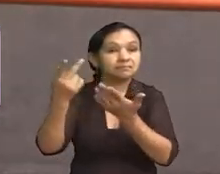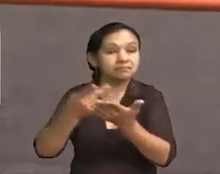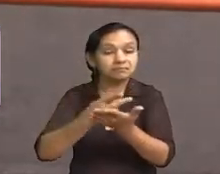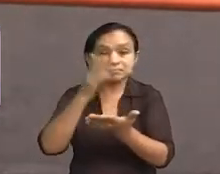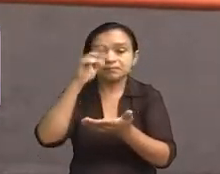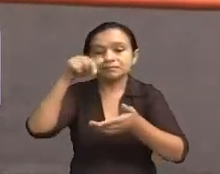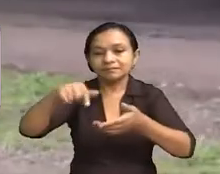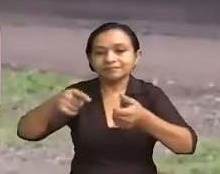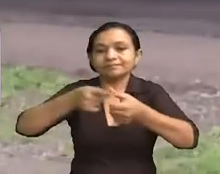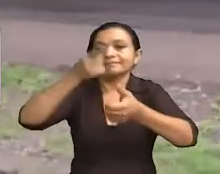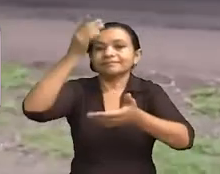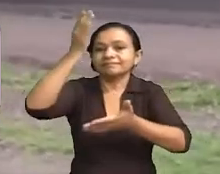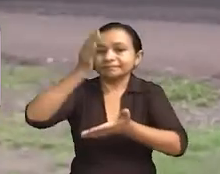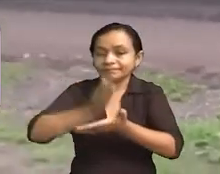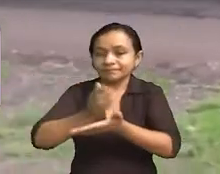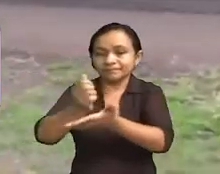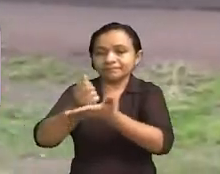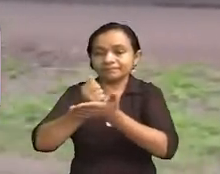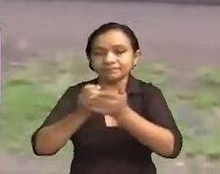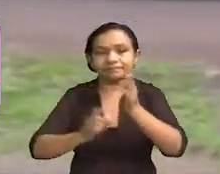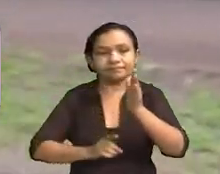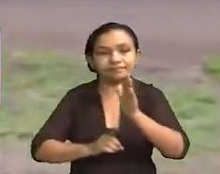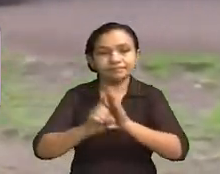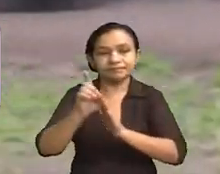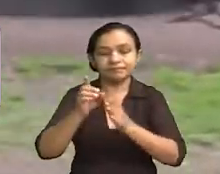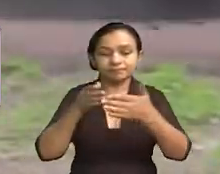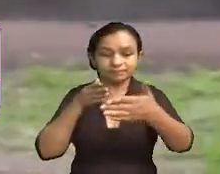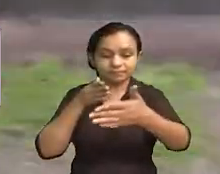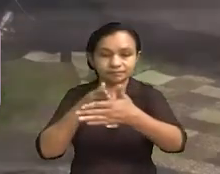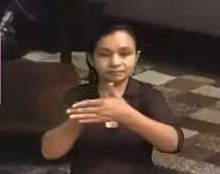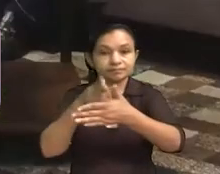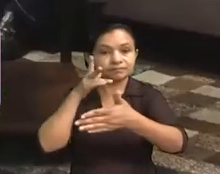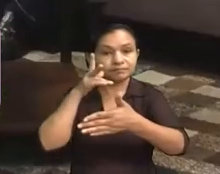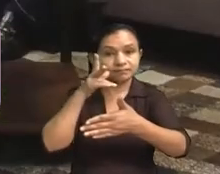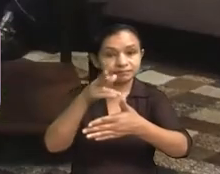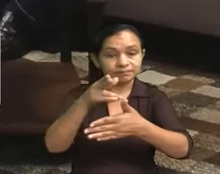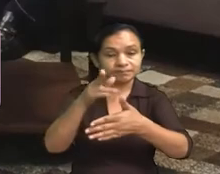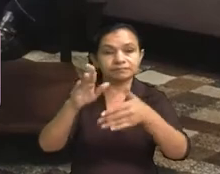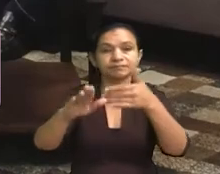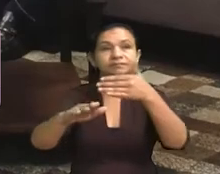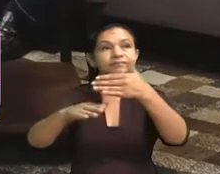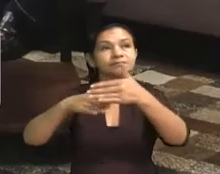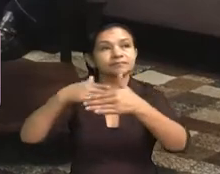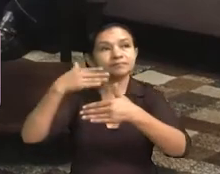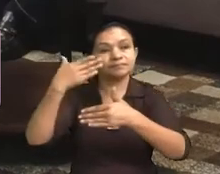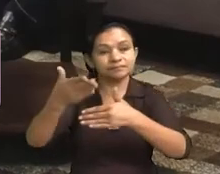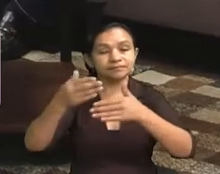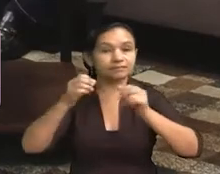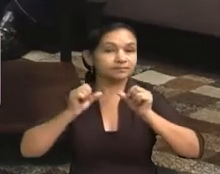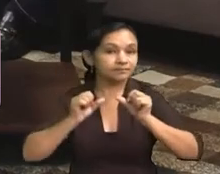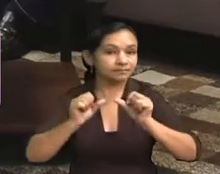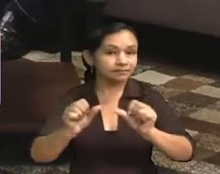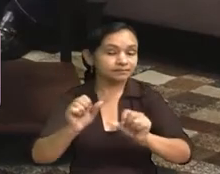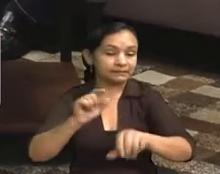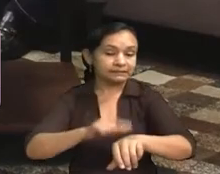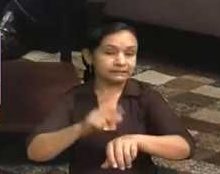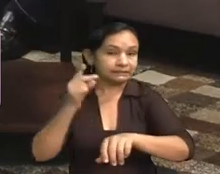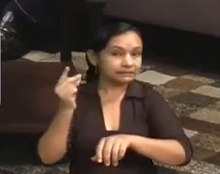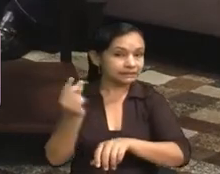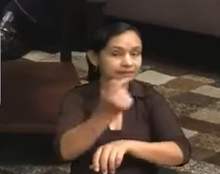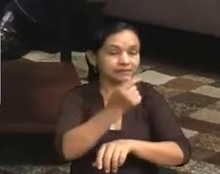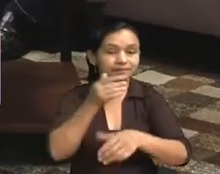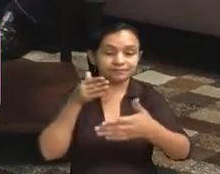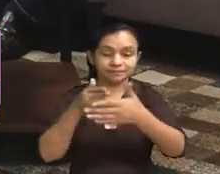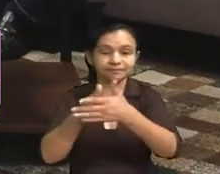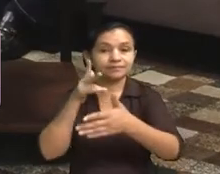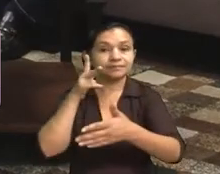a sus comunidades a potenciar el desarrollo de las mismas. Diputado, tenemos que hacer nuestra primera pausa, el tiempo va rápido. Tenemos que hacer